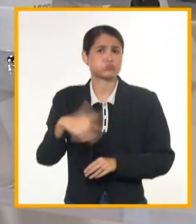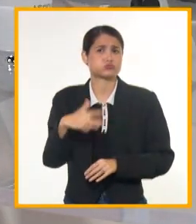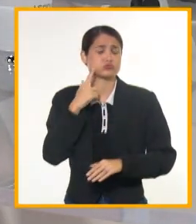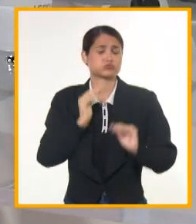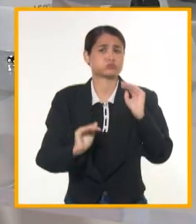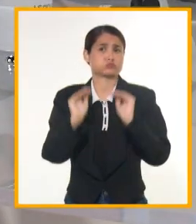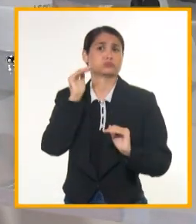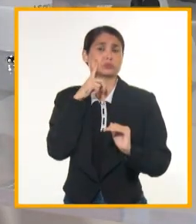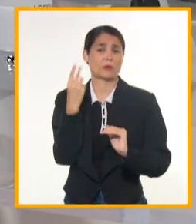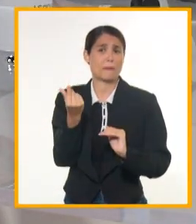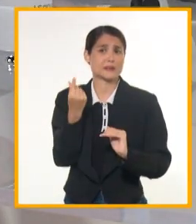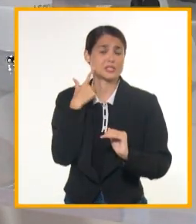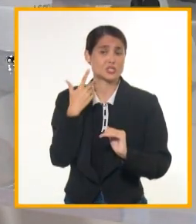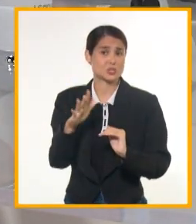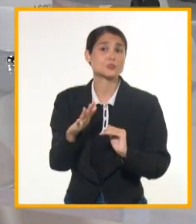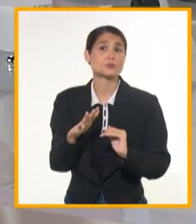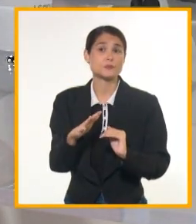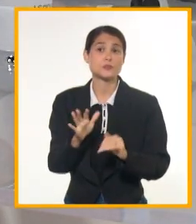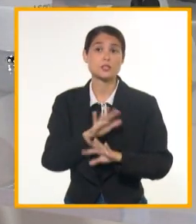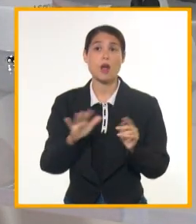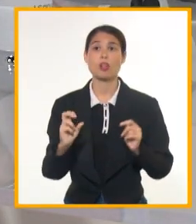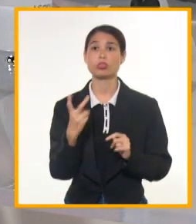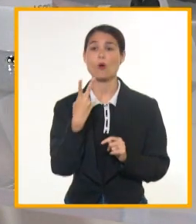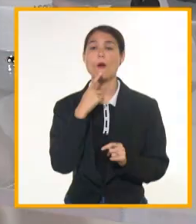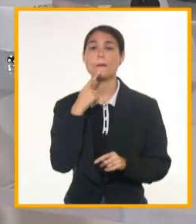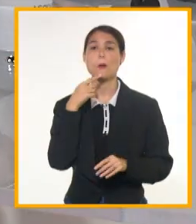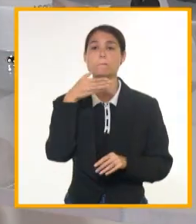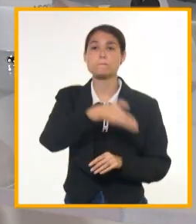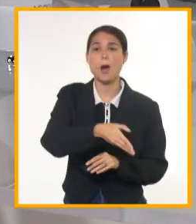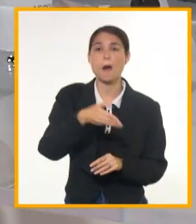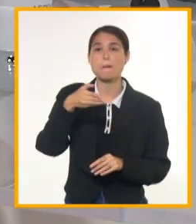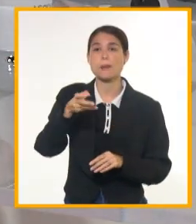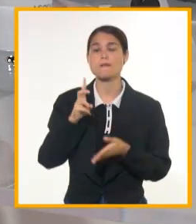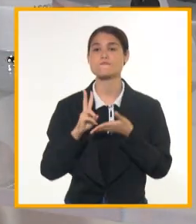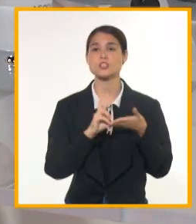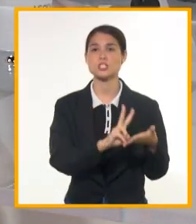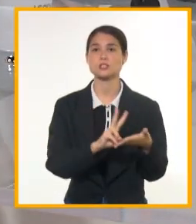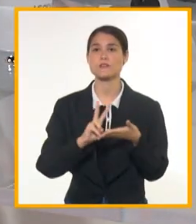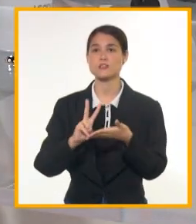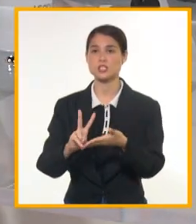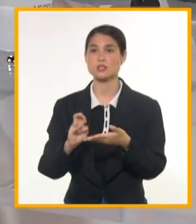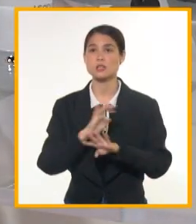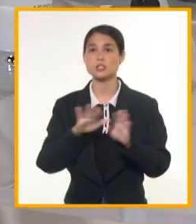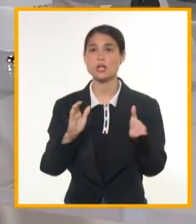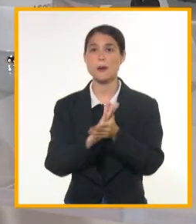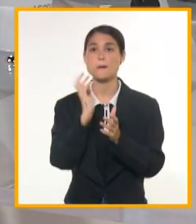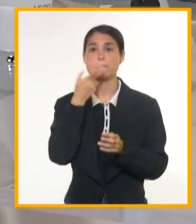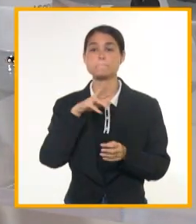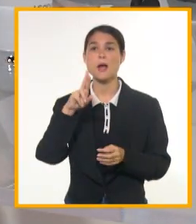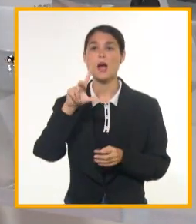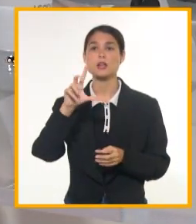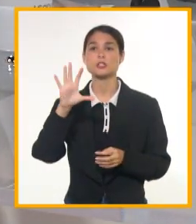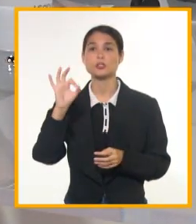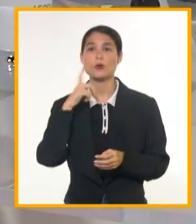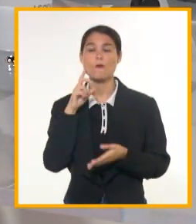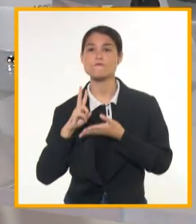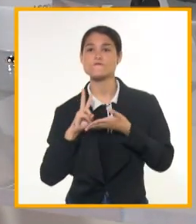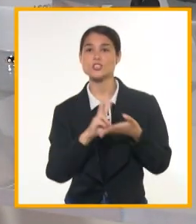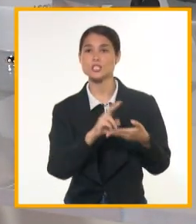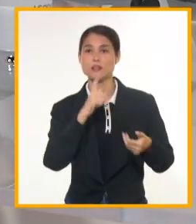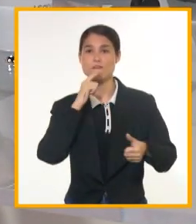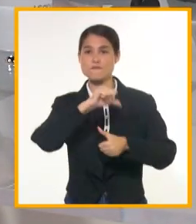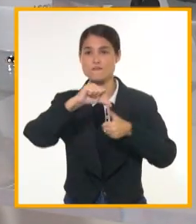que las dos giras, vamos a decir, de Marco Rubio recientes, primero por Centroamérica y luego por el Caribe. La